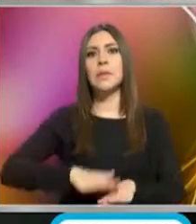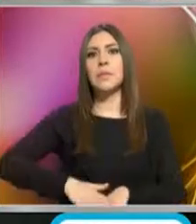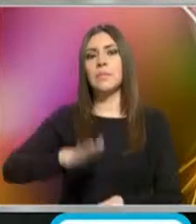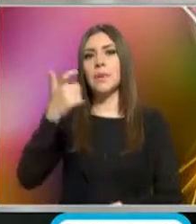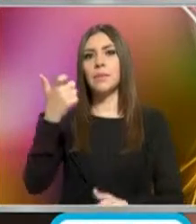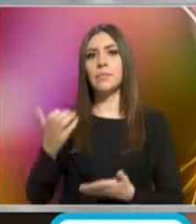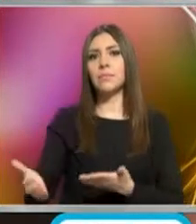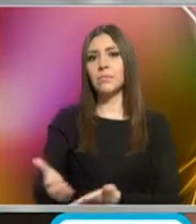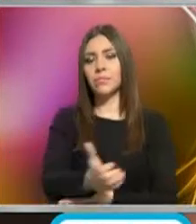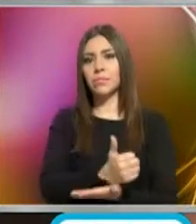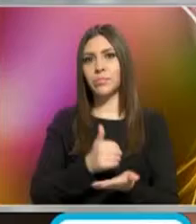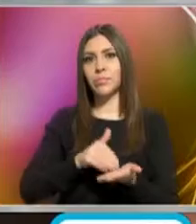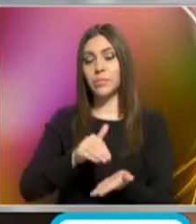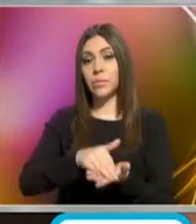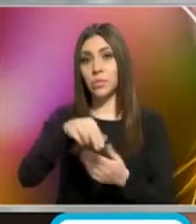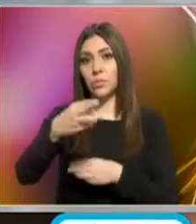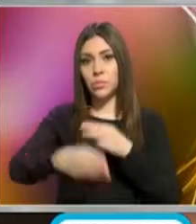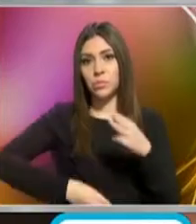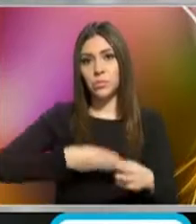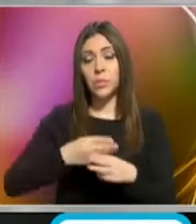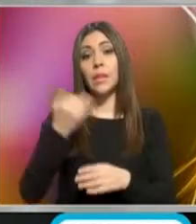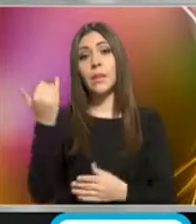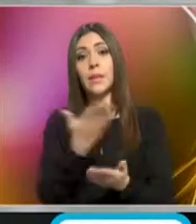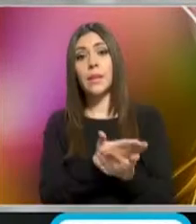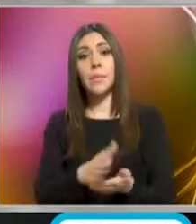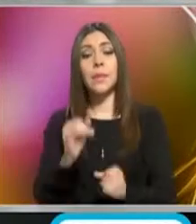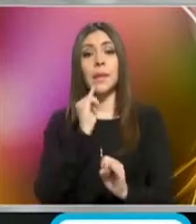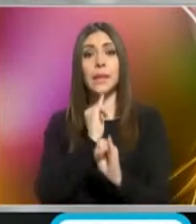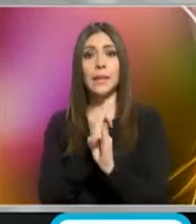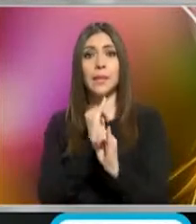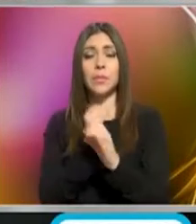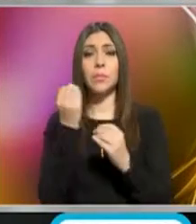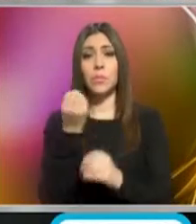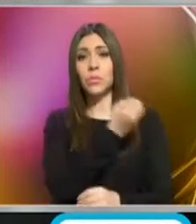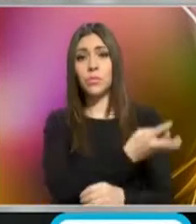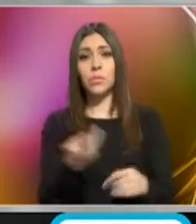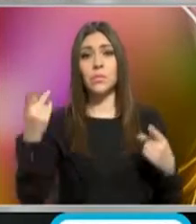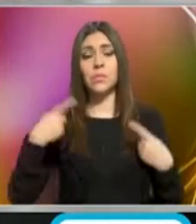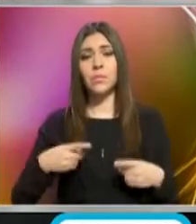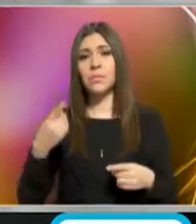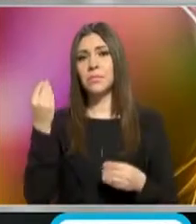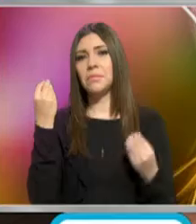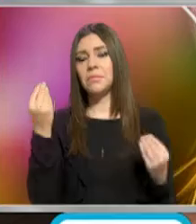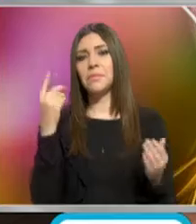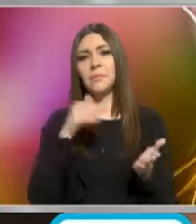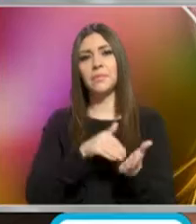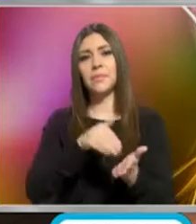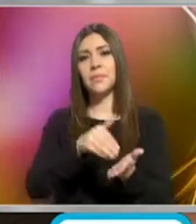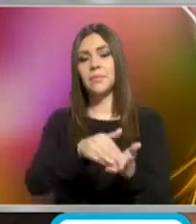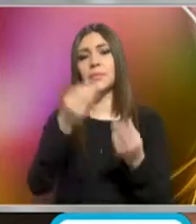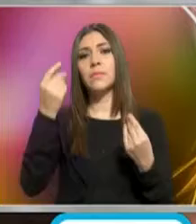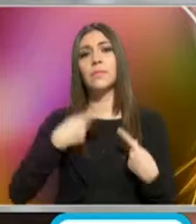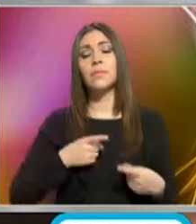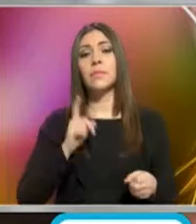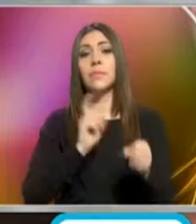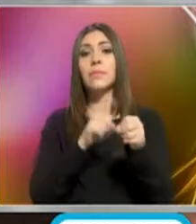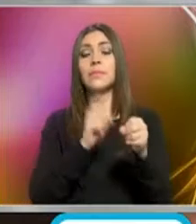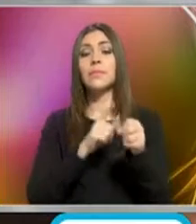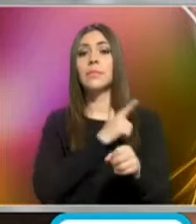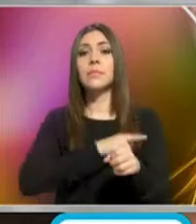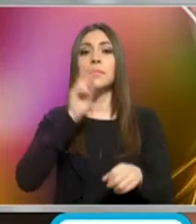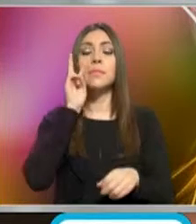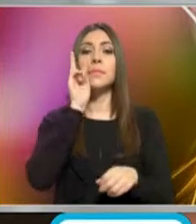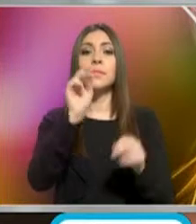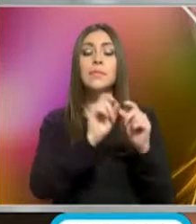millonarias en el mundo. Sí. Y además, por ejemplo, en Internet la mayor parte de los usuarios son miles de millones de usuarios de pornografía. Realmente es